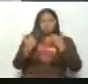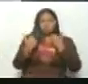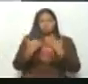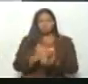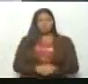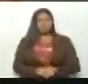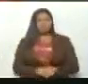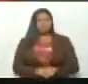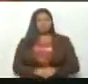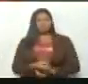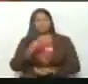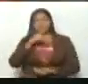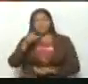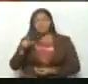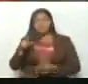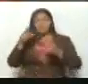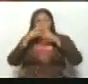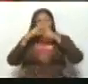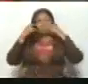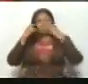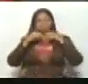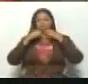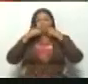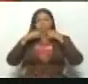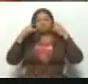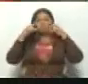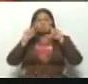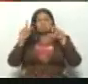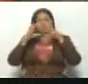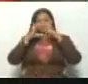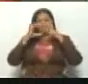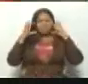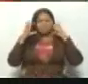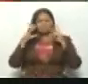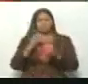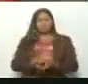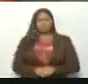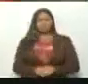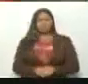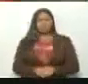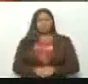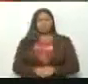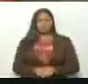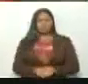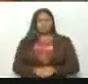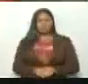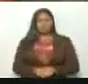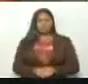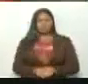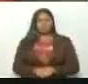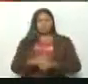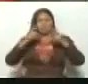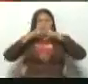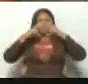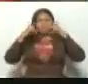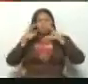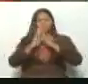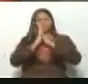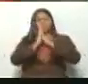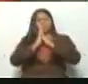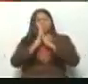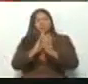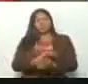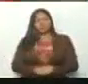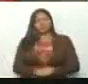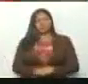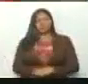Hay que recordar a es el tapaboca, no es el babero, no, es el tapaboca. Y el lacito, es el tapaboca. No, es el